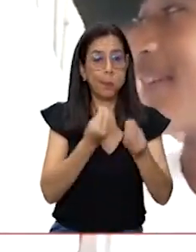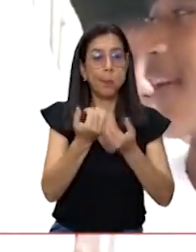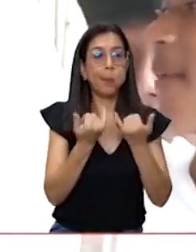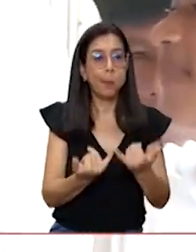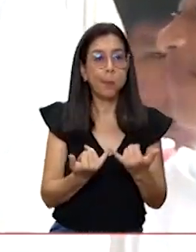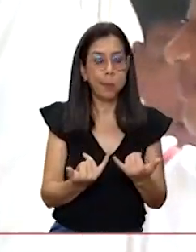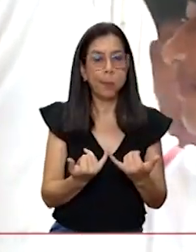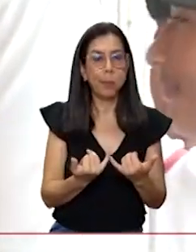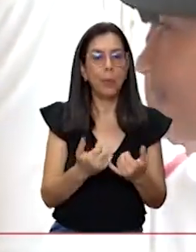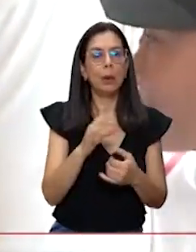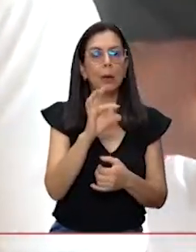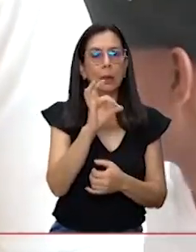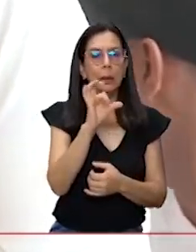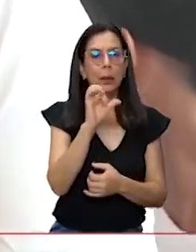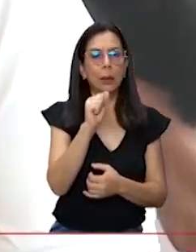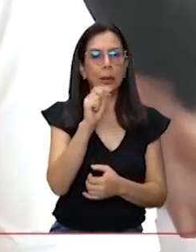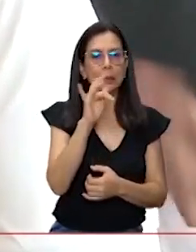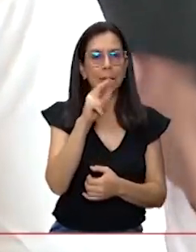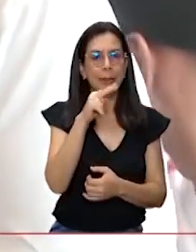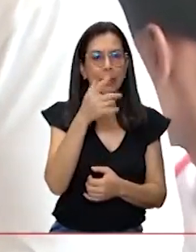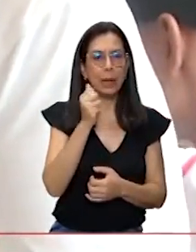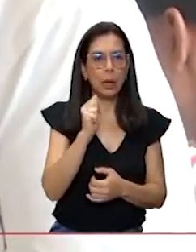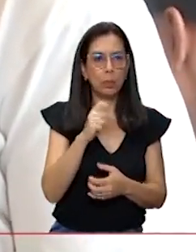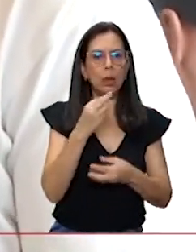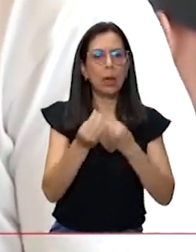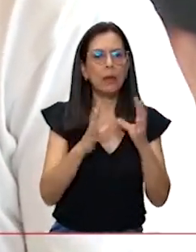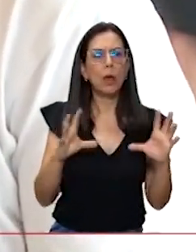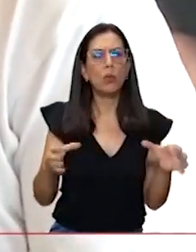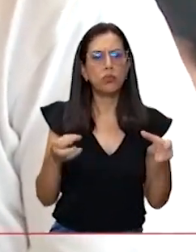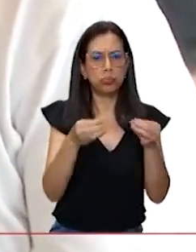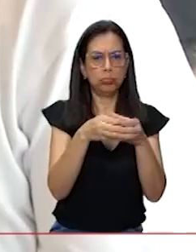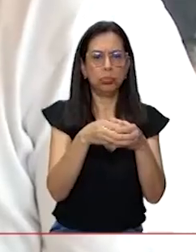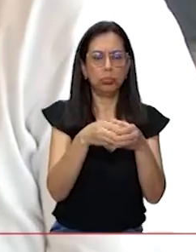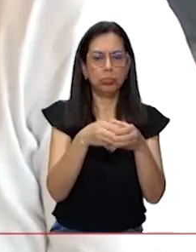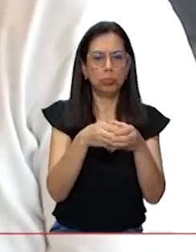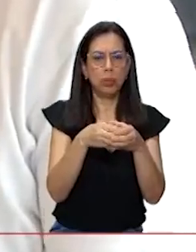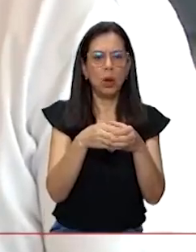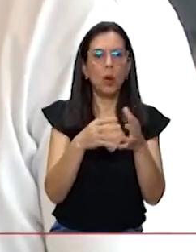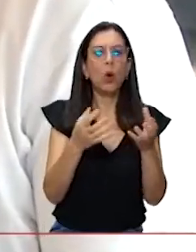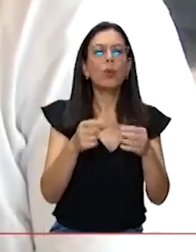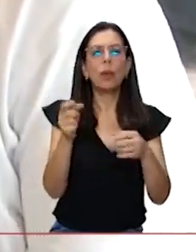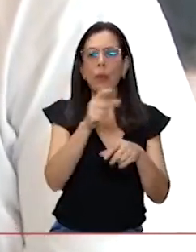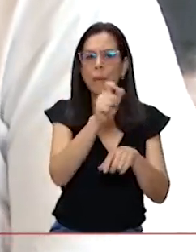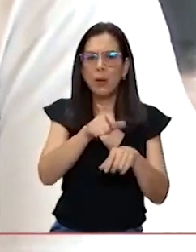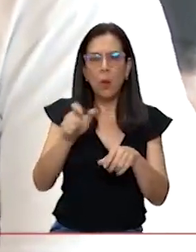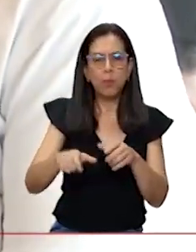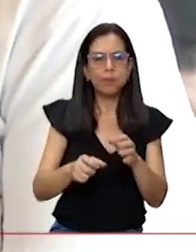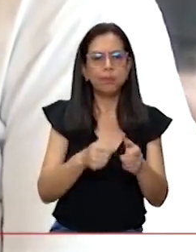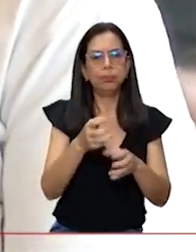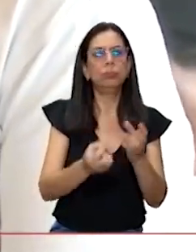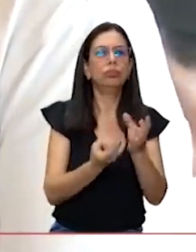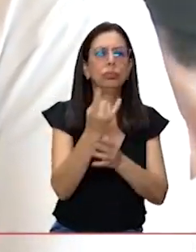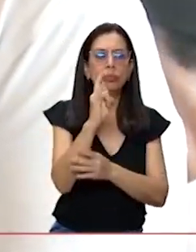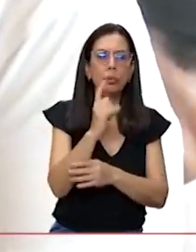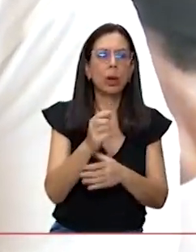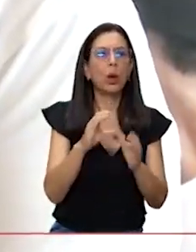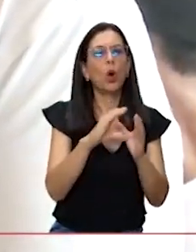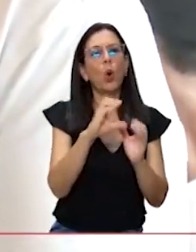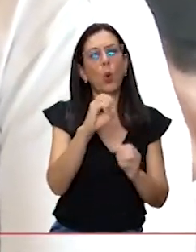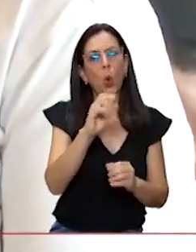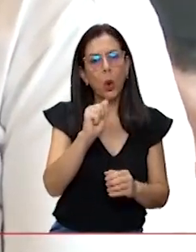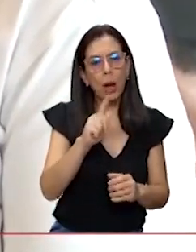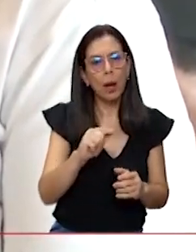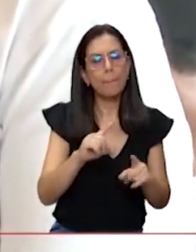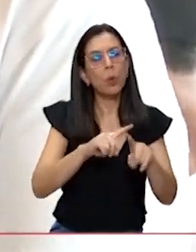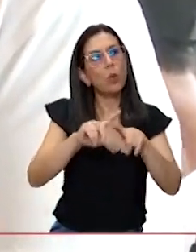en Satinga, una cumbre cocalera para buscar alternativas en la vía Tumaco, ya se cumplen 24 horas del bloqueo por parte de